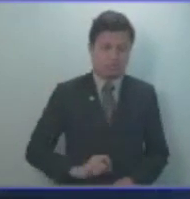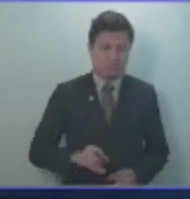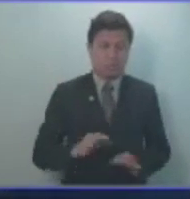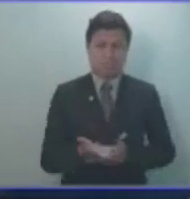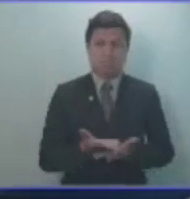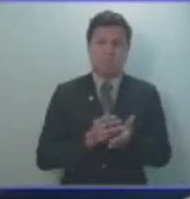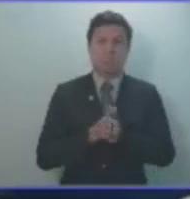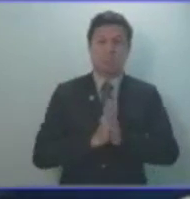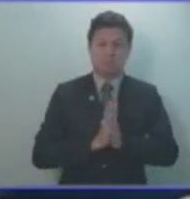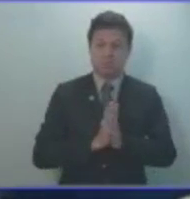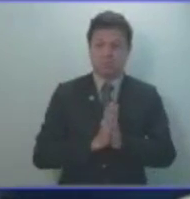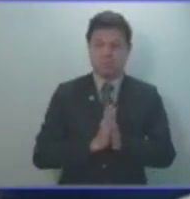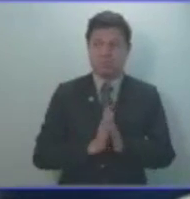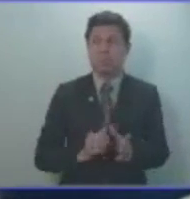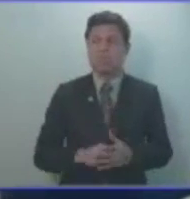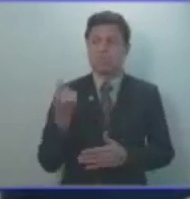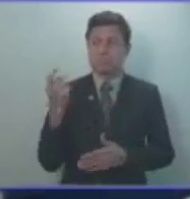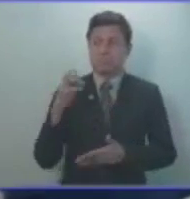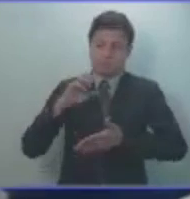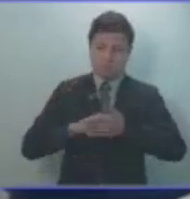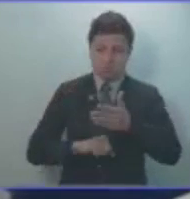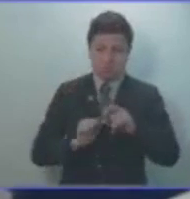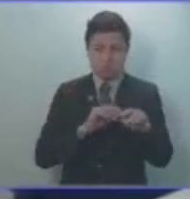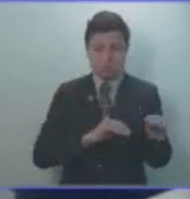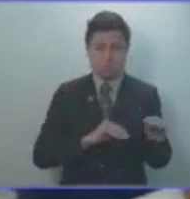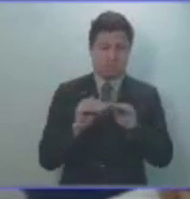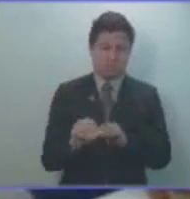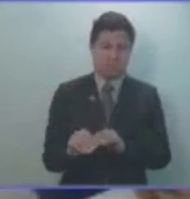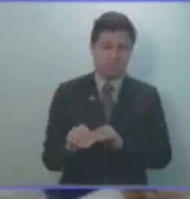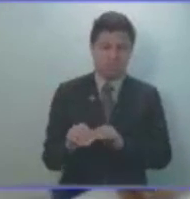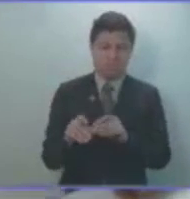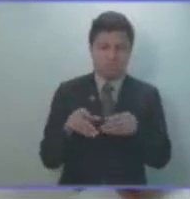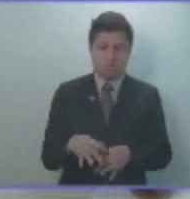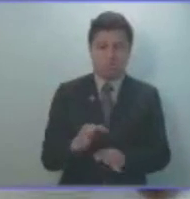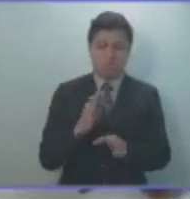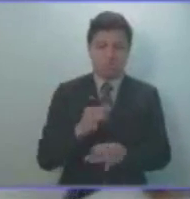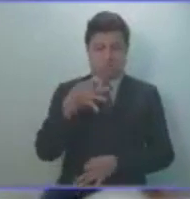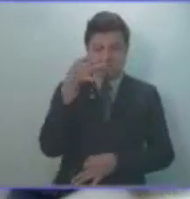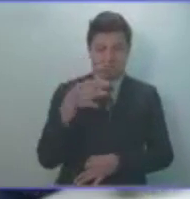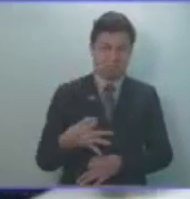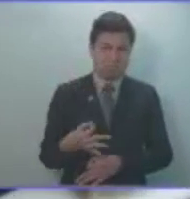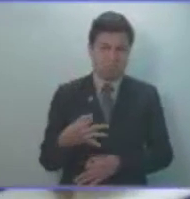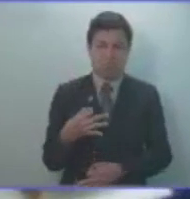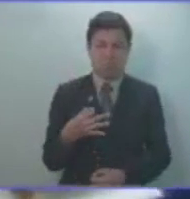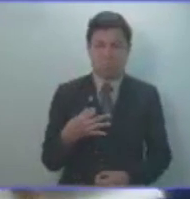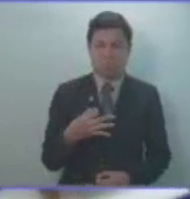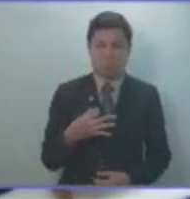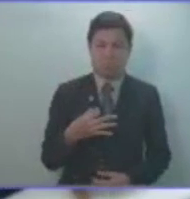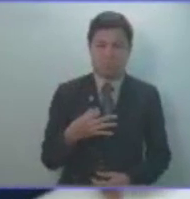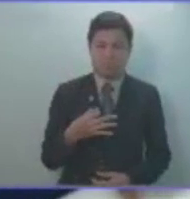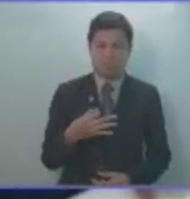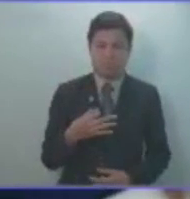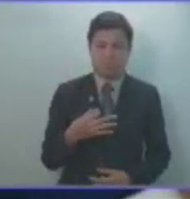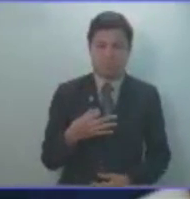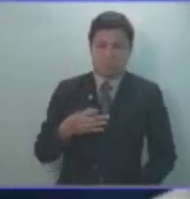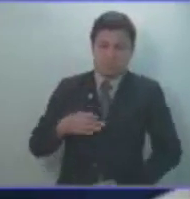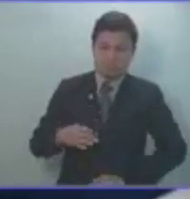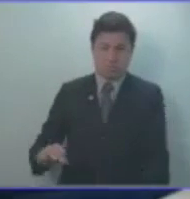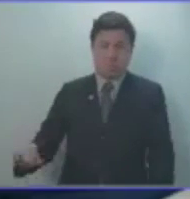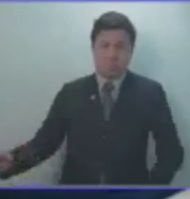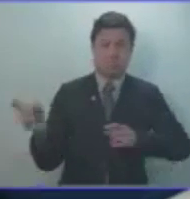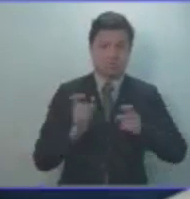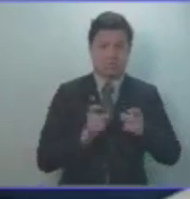pide que sus impuestos sean utilizados de forma eficiente, con un uso